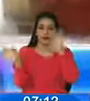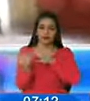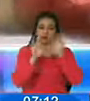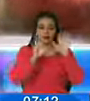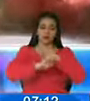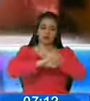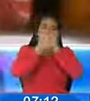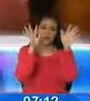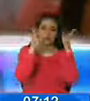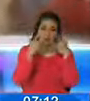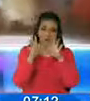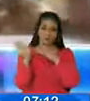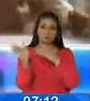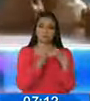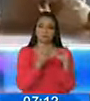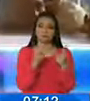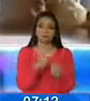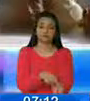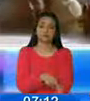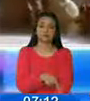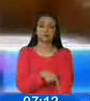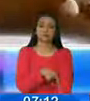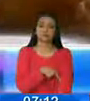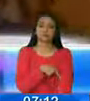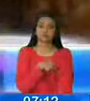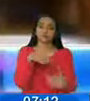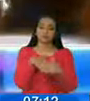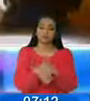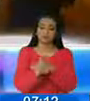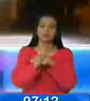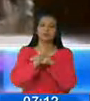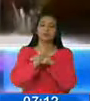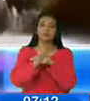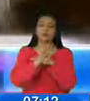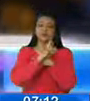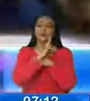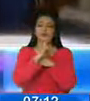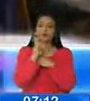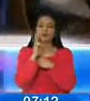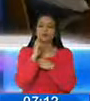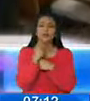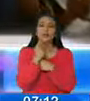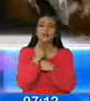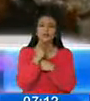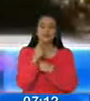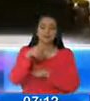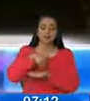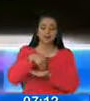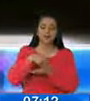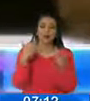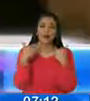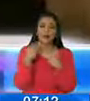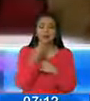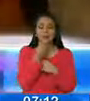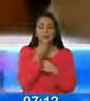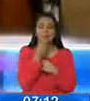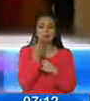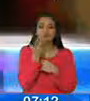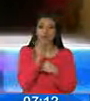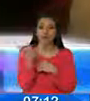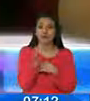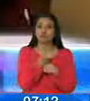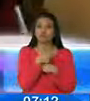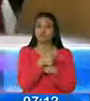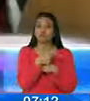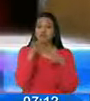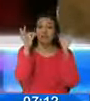no perder la sana costumbre, en una legendaria dulcería en el centro de Guayaquil. Pese a la encuesta de Cedatos, Lasso no se